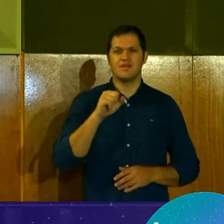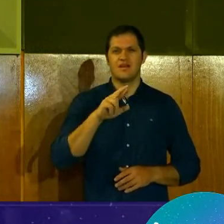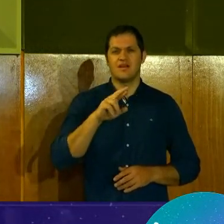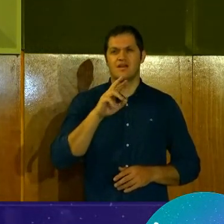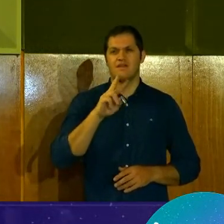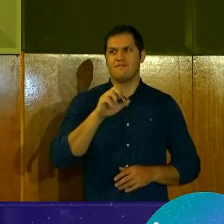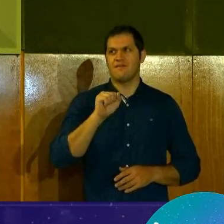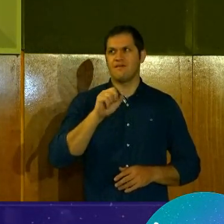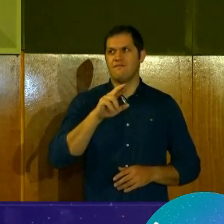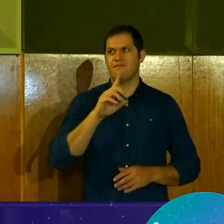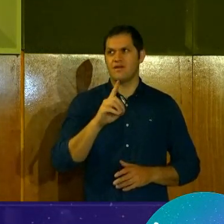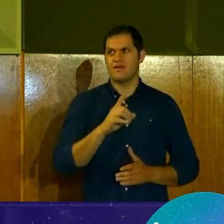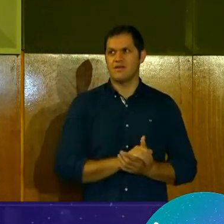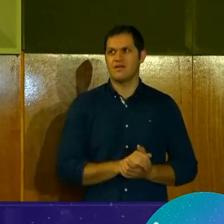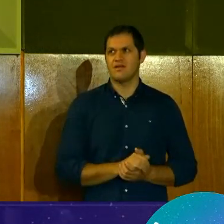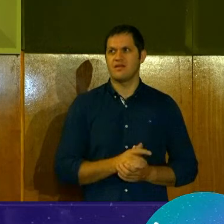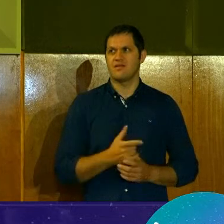ah